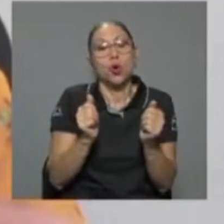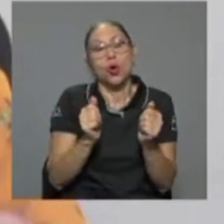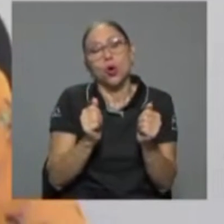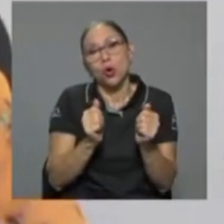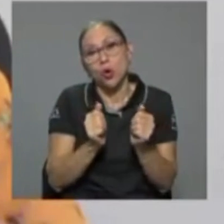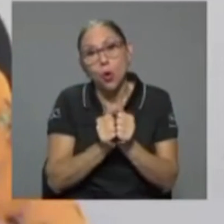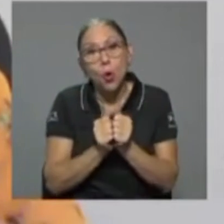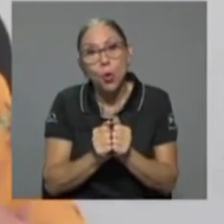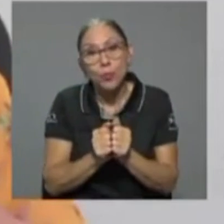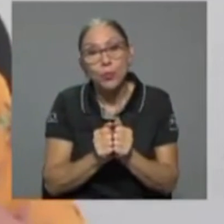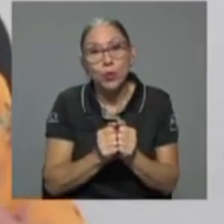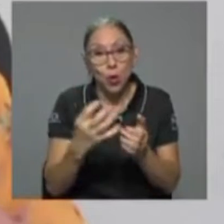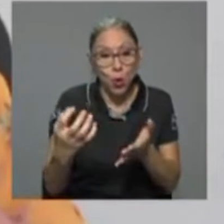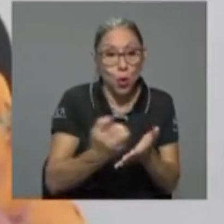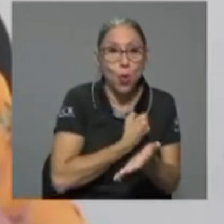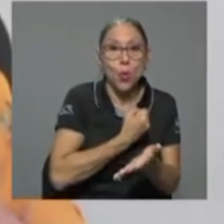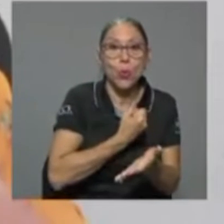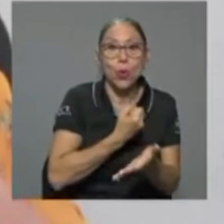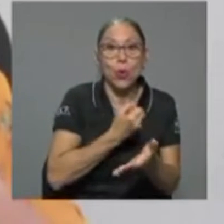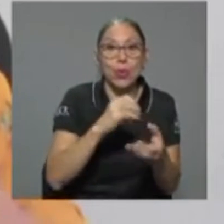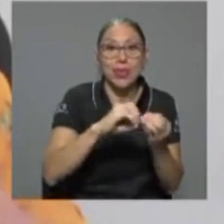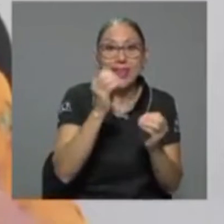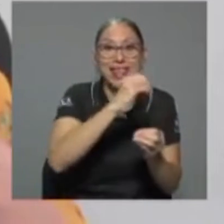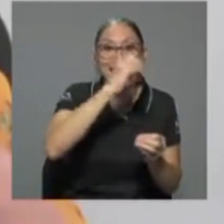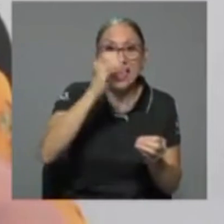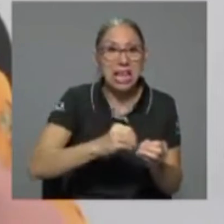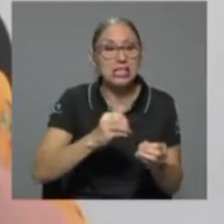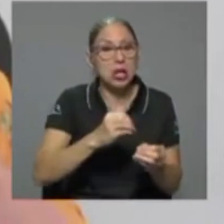son tasas de interés muy favorables.